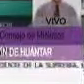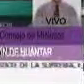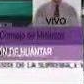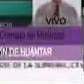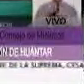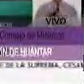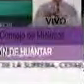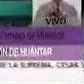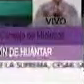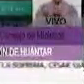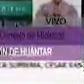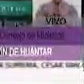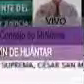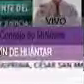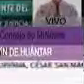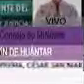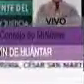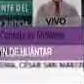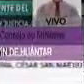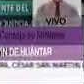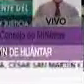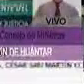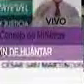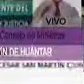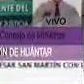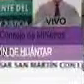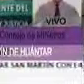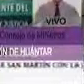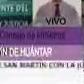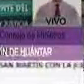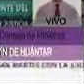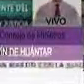Como ha señalado el presidente del Consejo de Ministros,